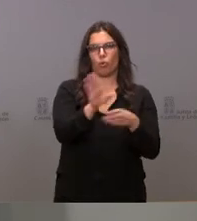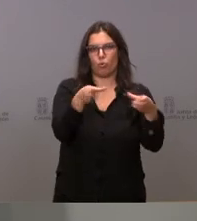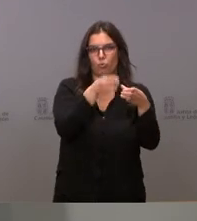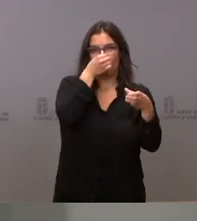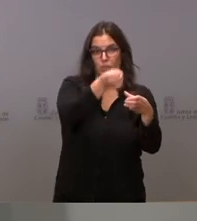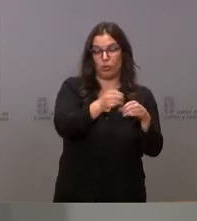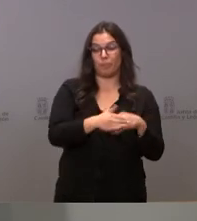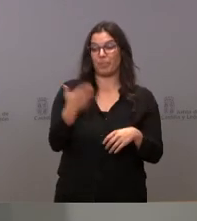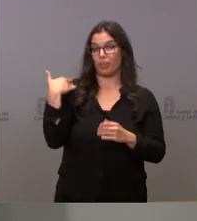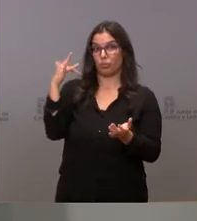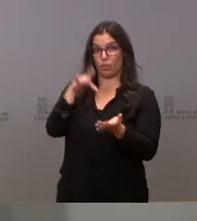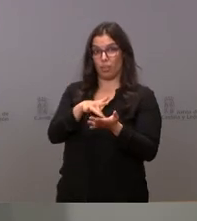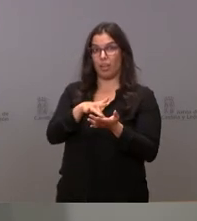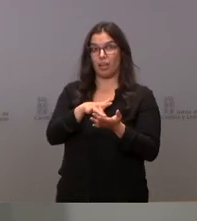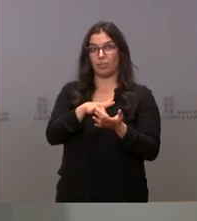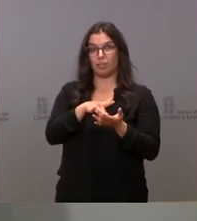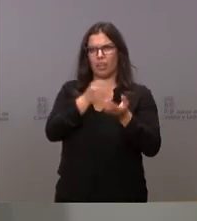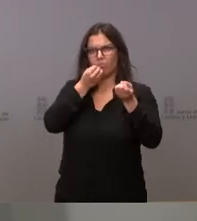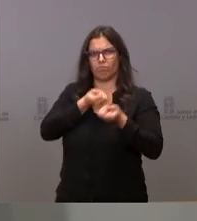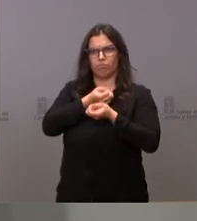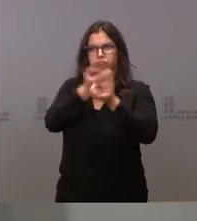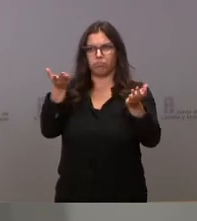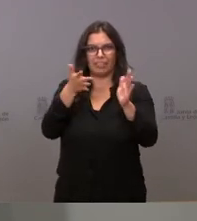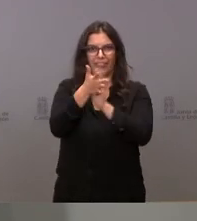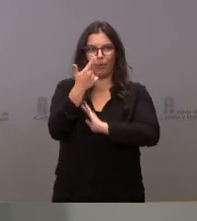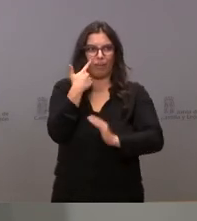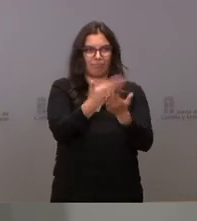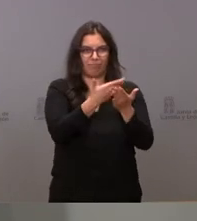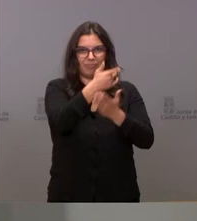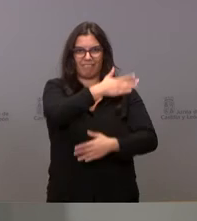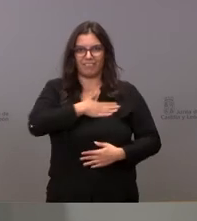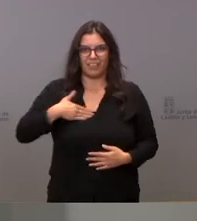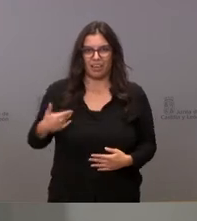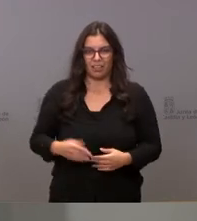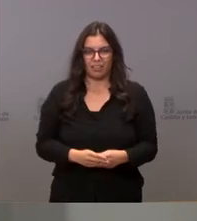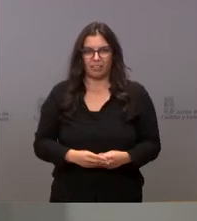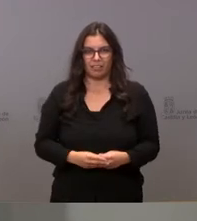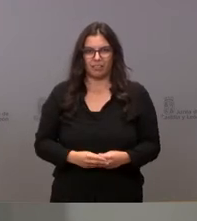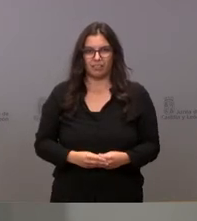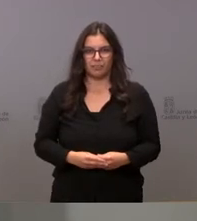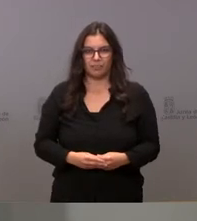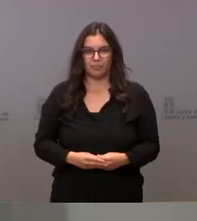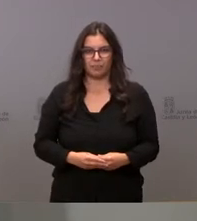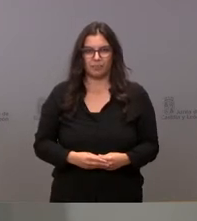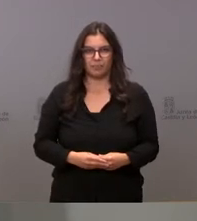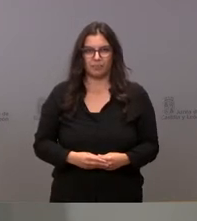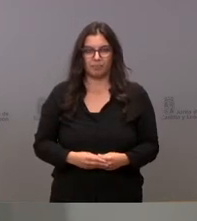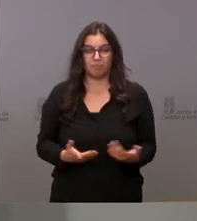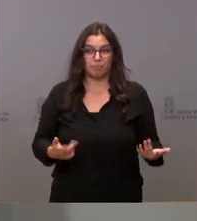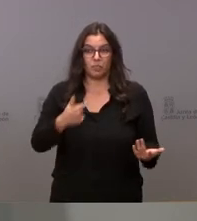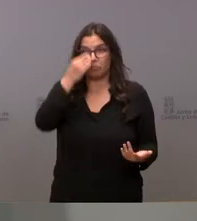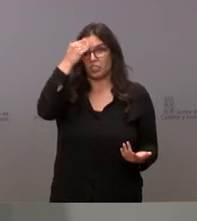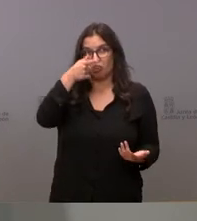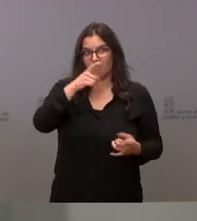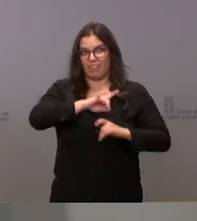día es toda una declaración de intenciones, ¿verdad? Cuando se dijo que ni con Lazo, pues yo creo